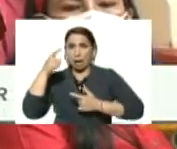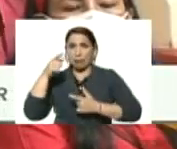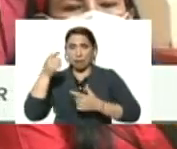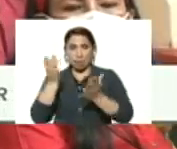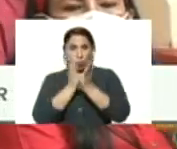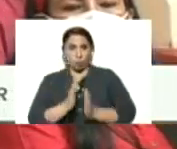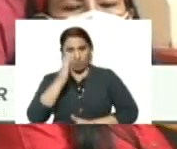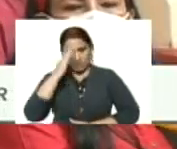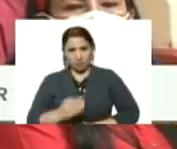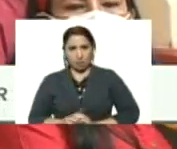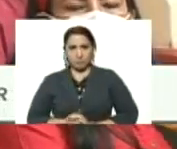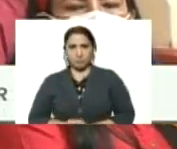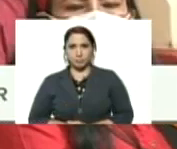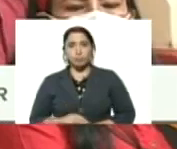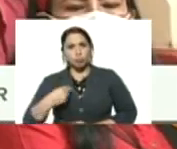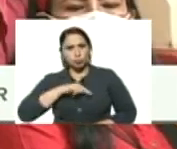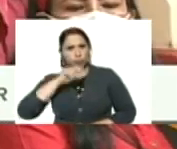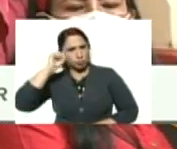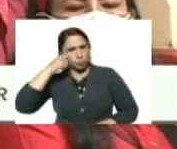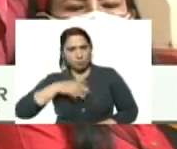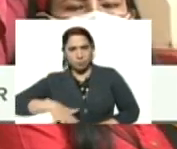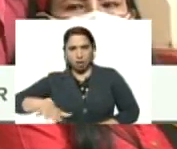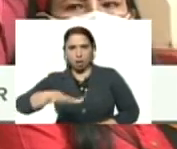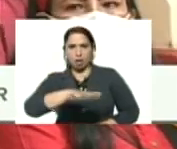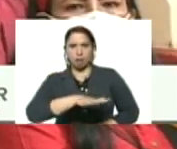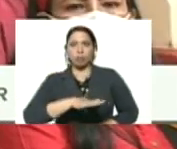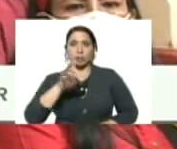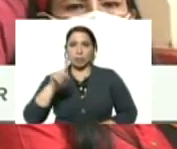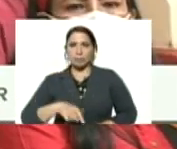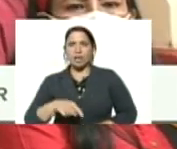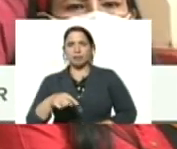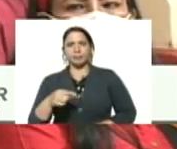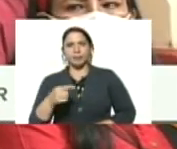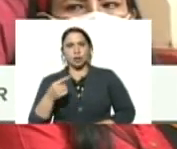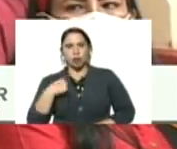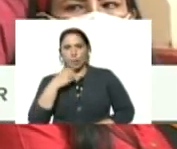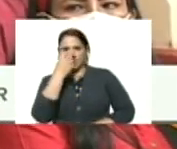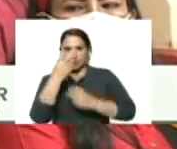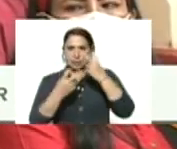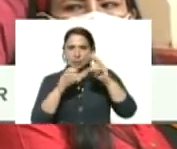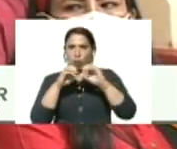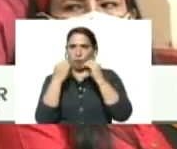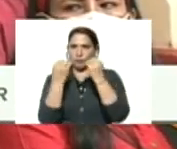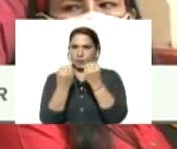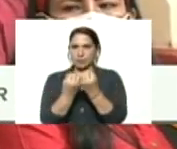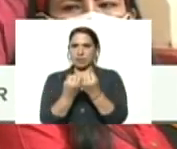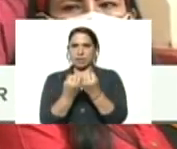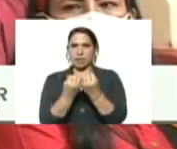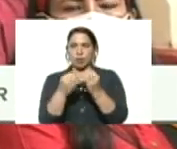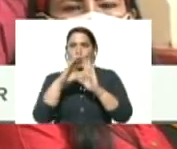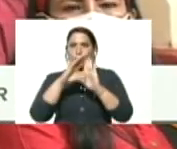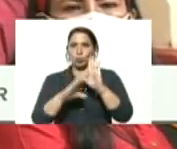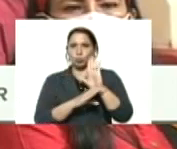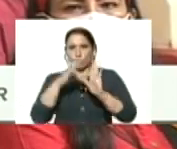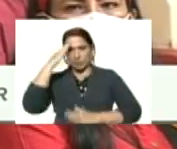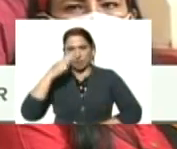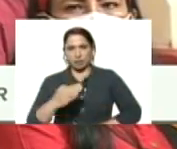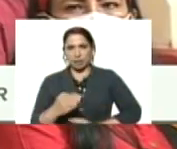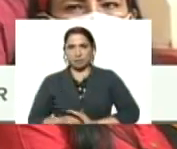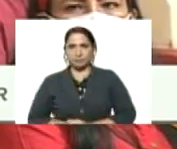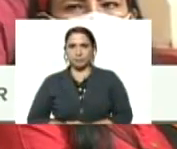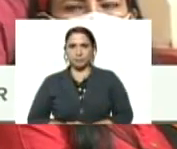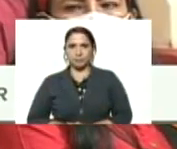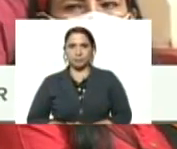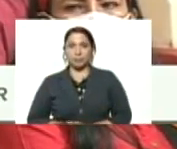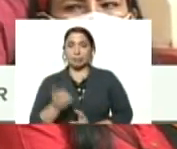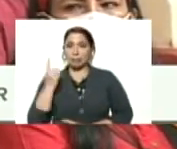Nos recordamos en ese patio. En estos días estuve en la oficina de él, Pedro, allá en la oficina del curso militar, y le mandé a poner